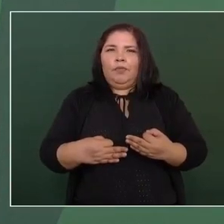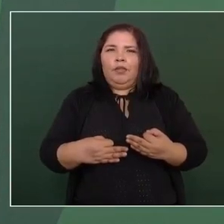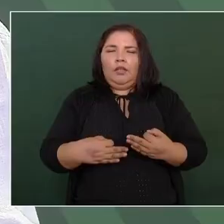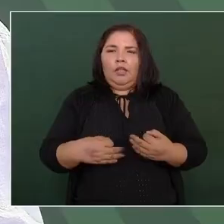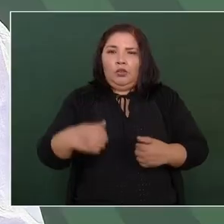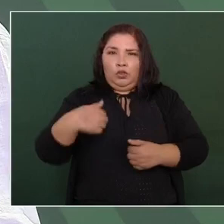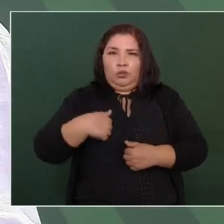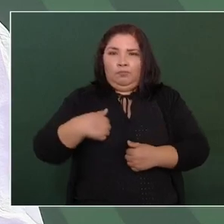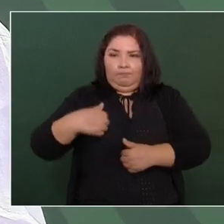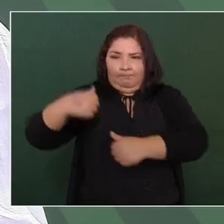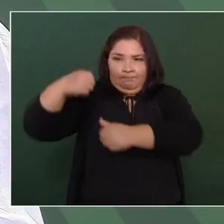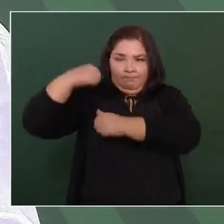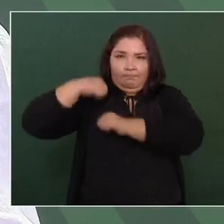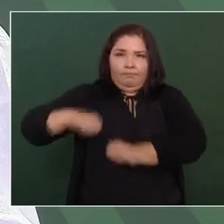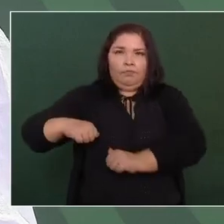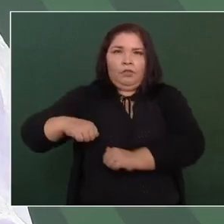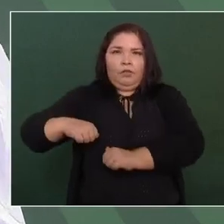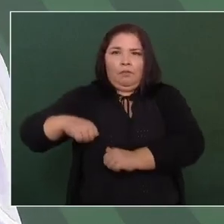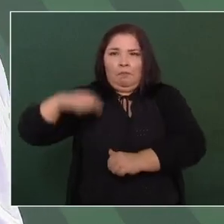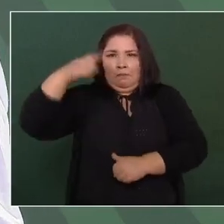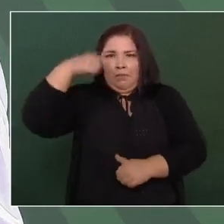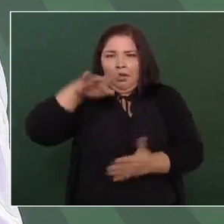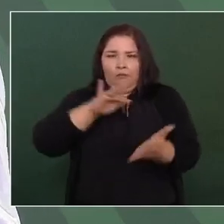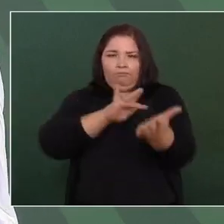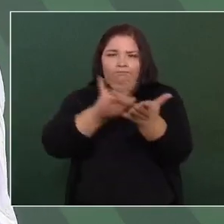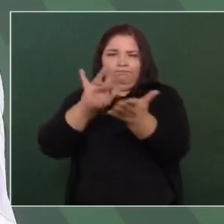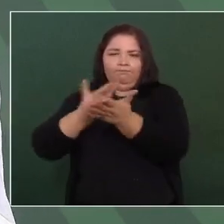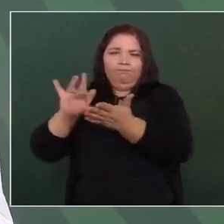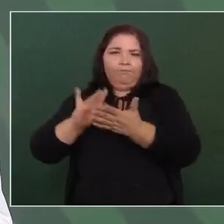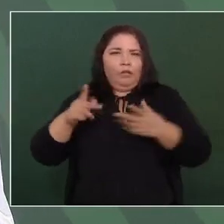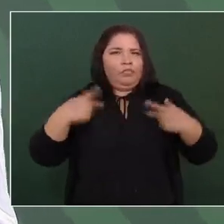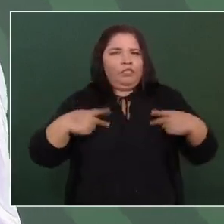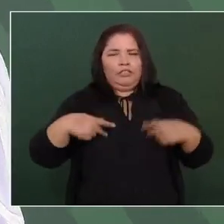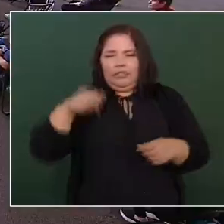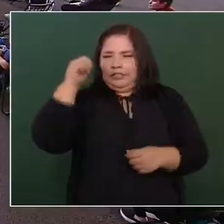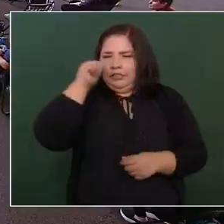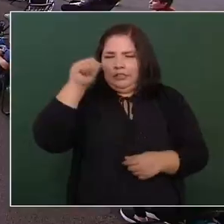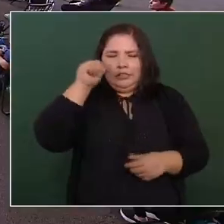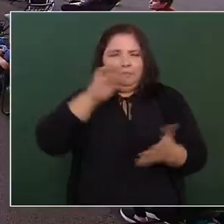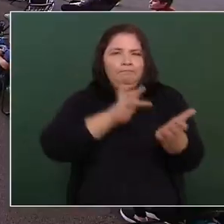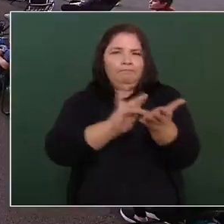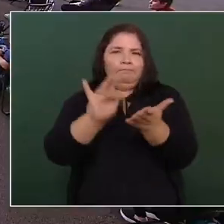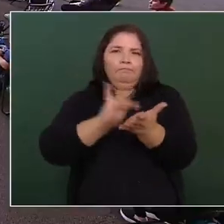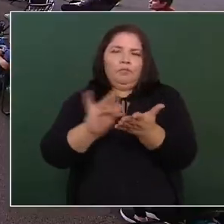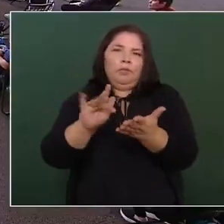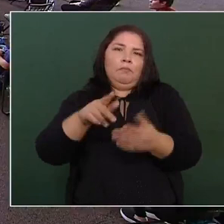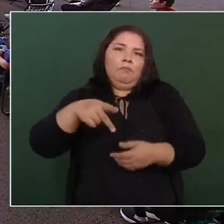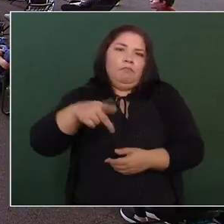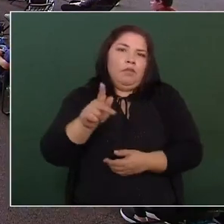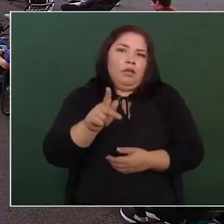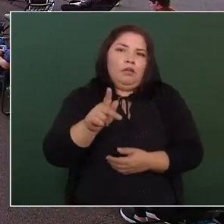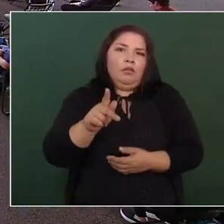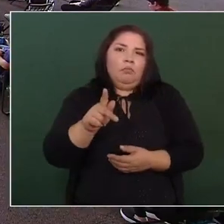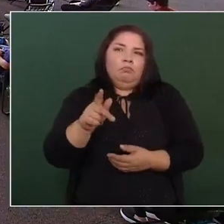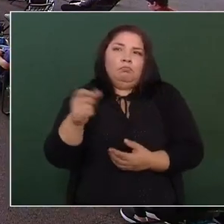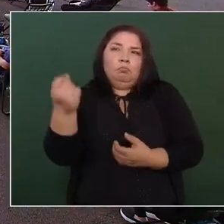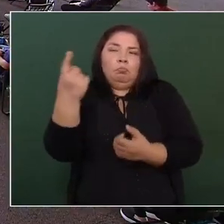como autoridad para apoyar a la gente, siempre lo he hecho, pero ya no haya